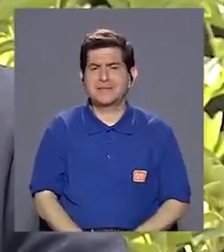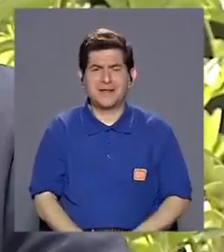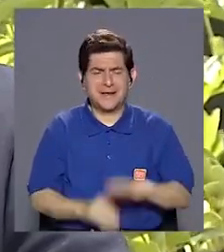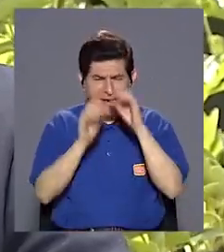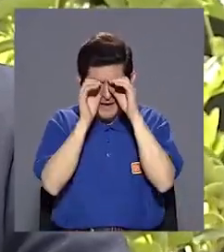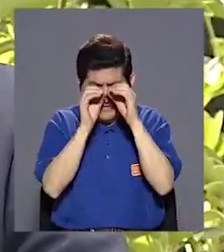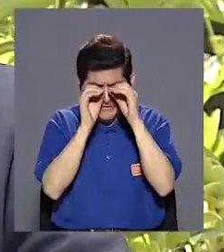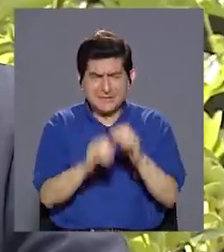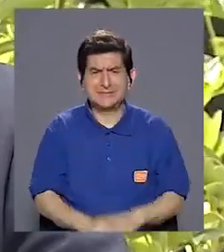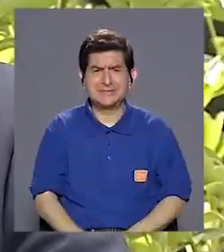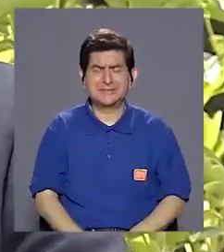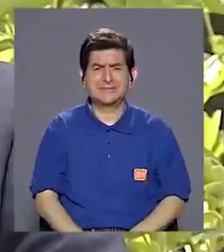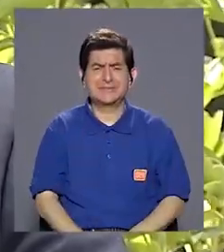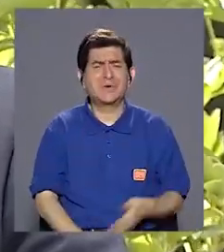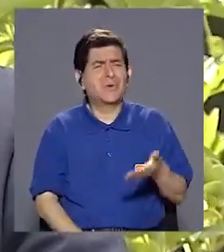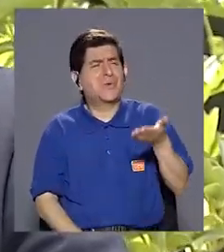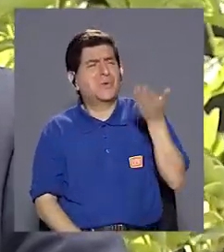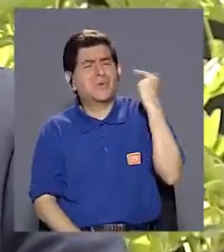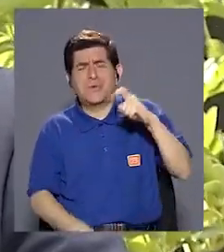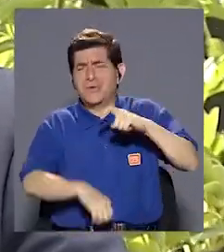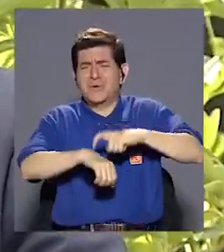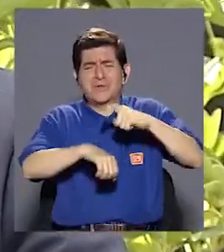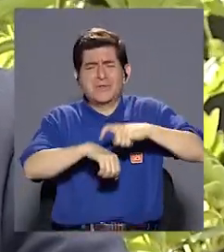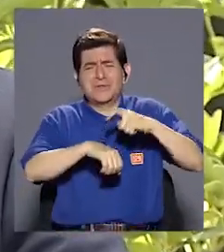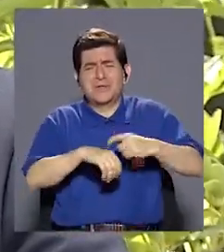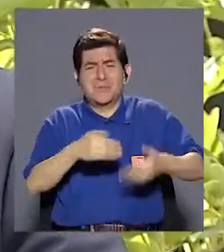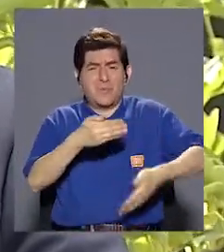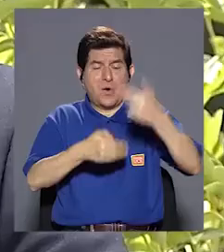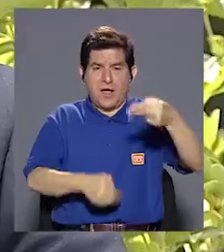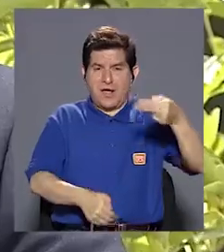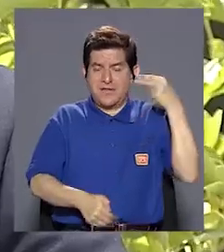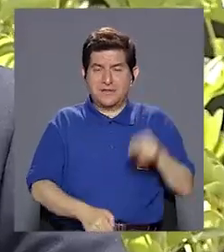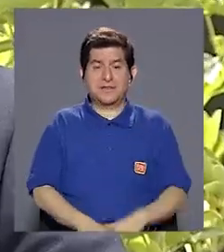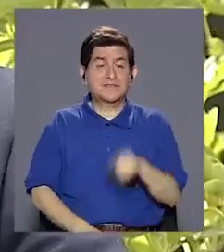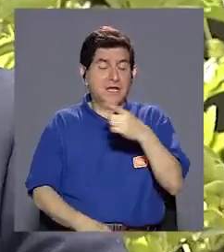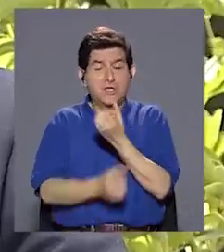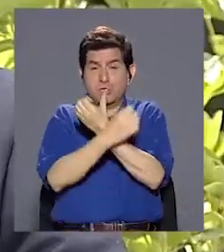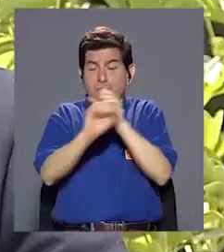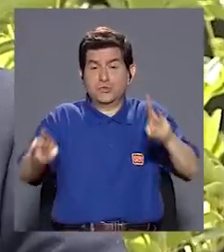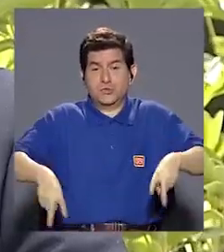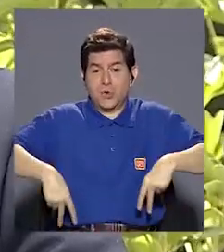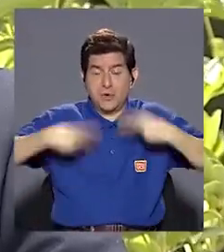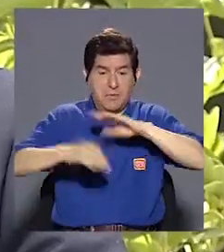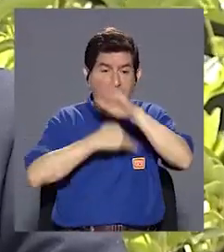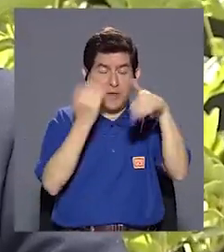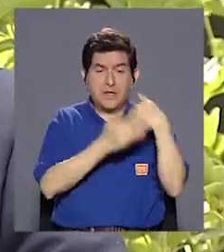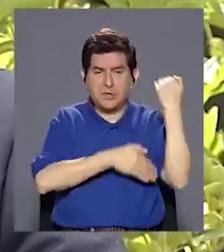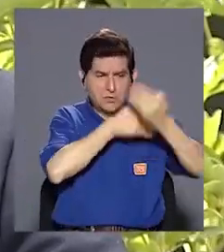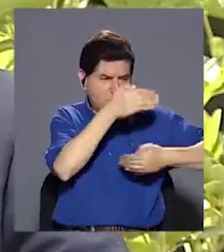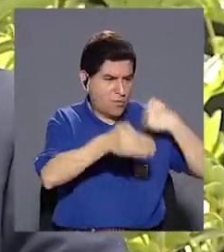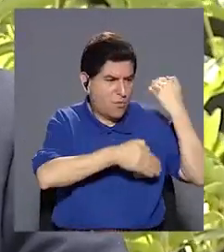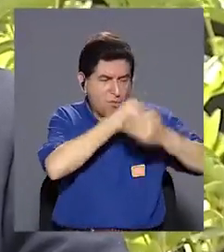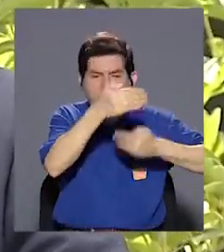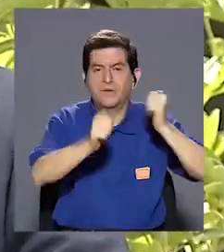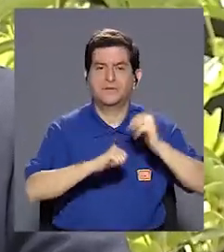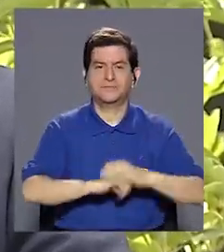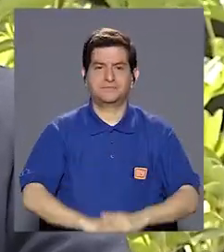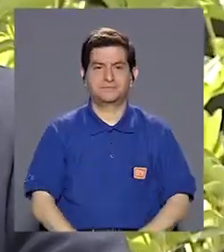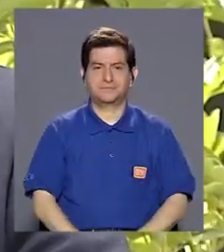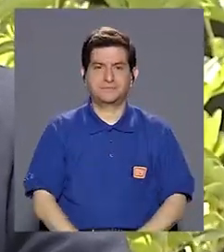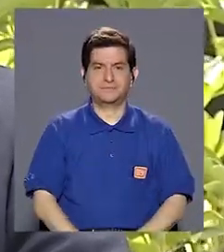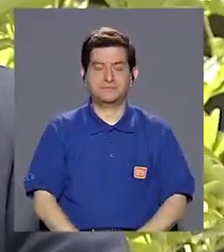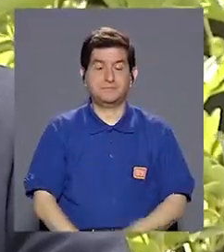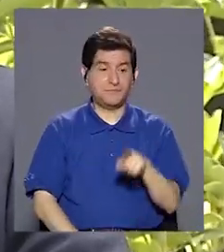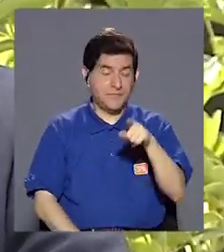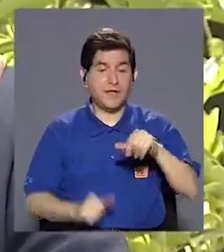microorganismos viven desde prehistóricamente, o sea, son los grandes sobrevivientes en todo lo que es la evolución